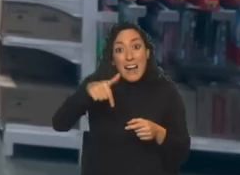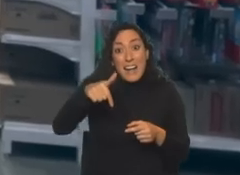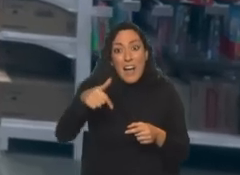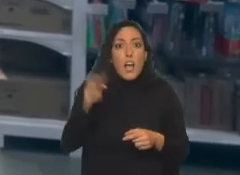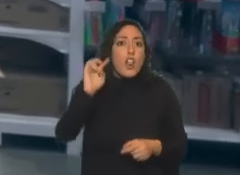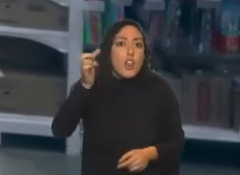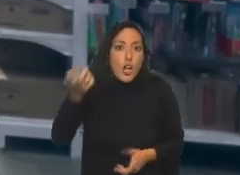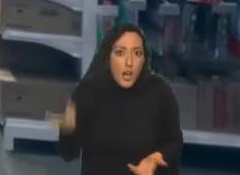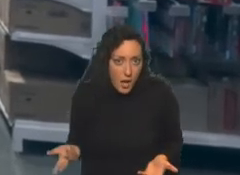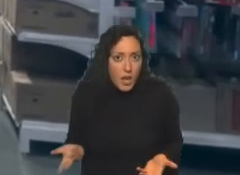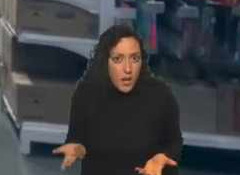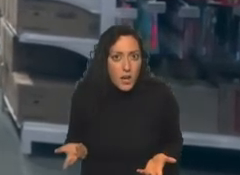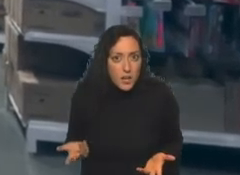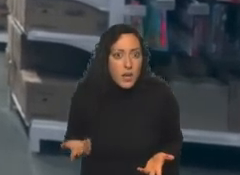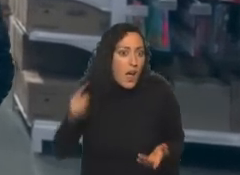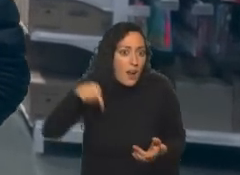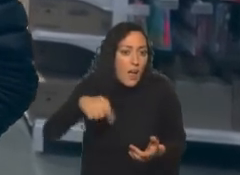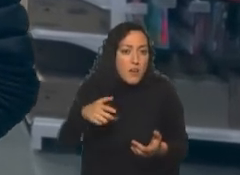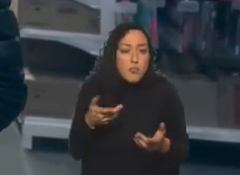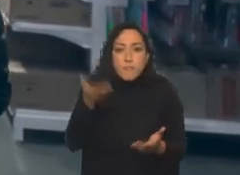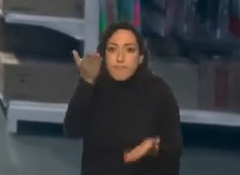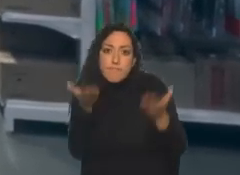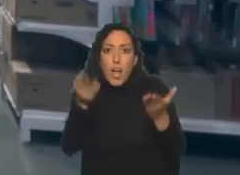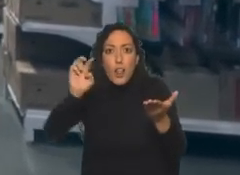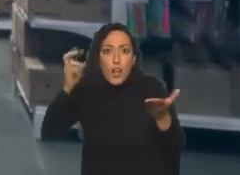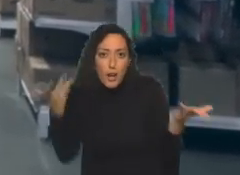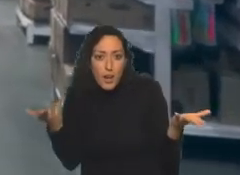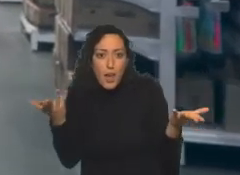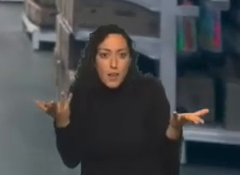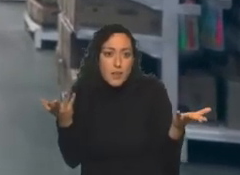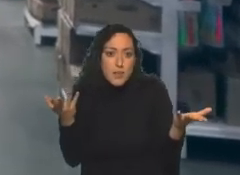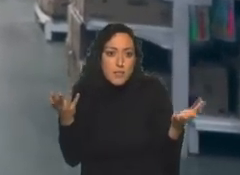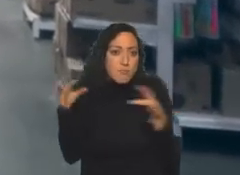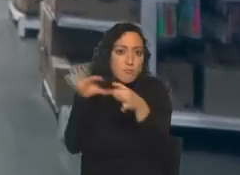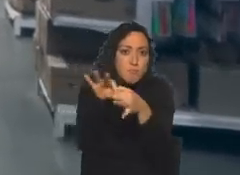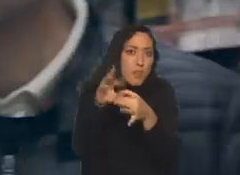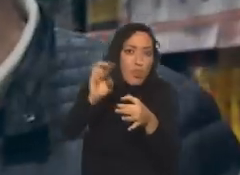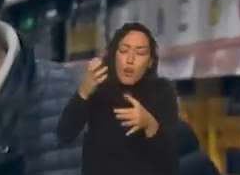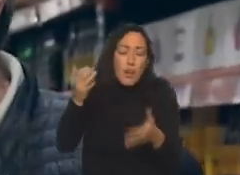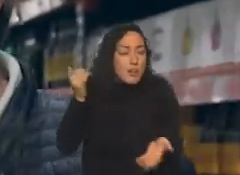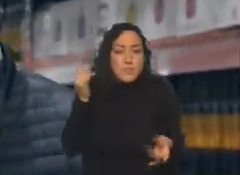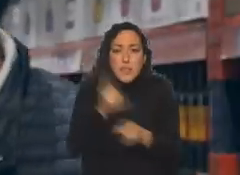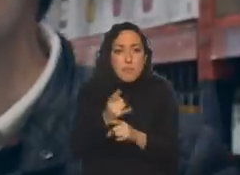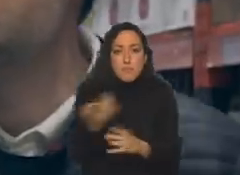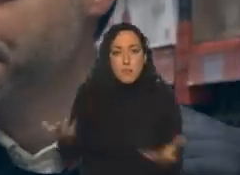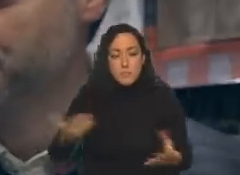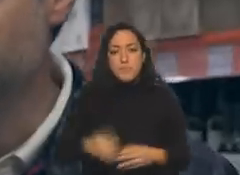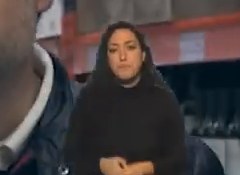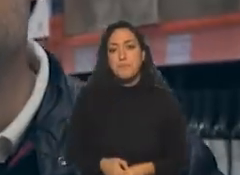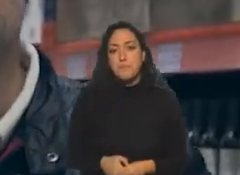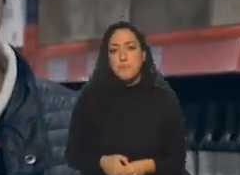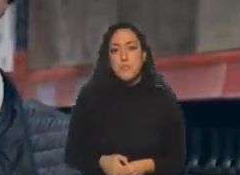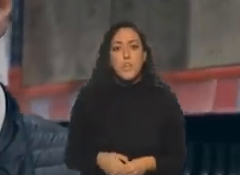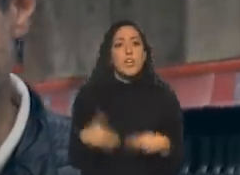dólar. Todo es dólar. Uno cotiza lo que sea y la cotización viene en dólares. ¿Qué se puede hacer